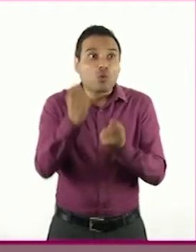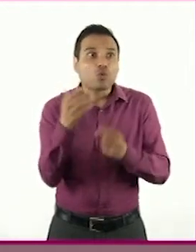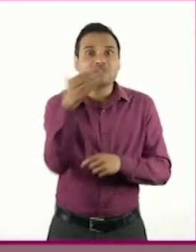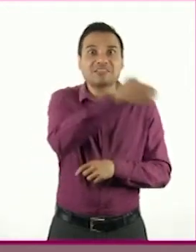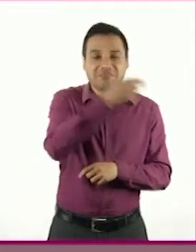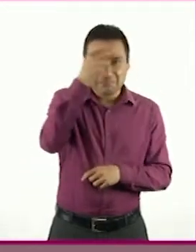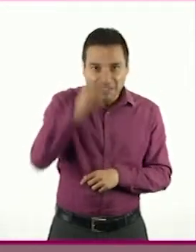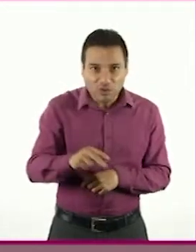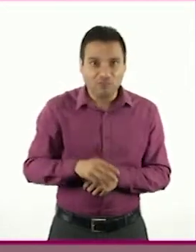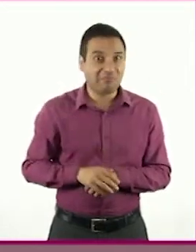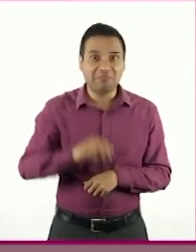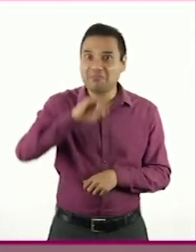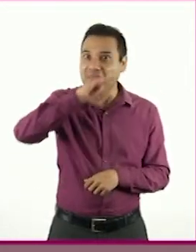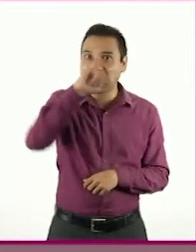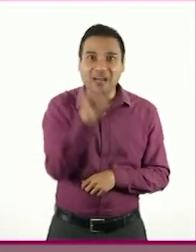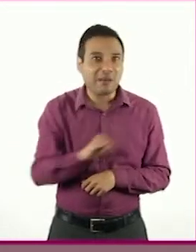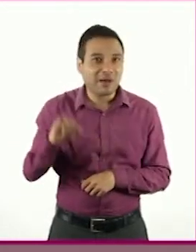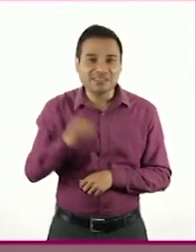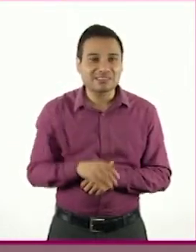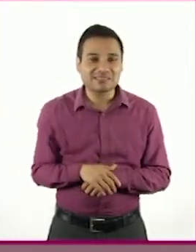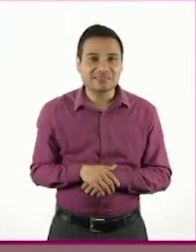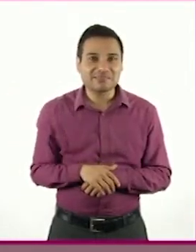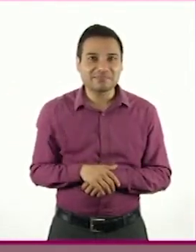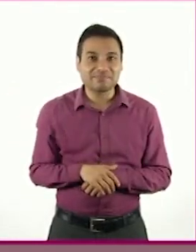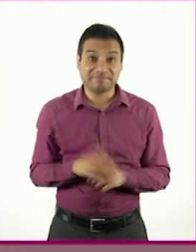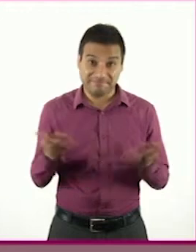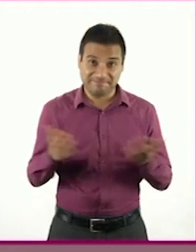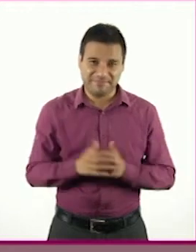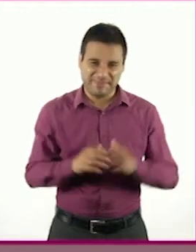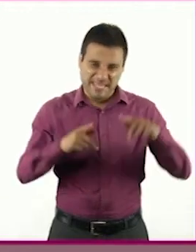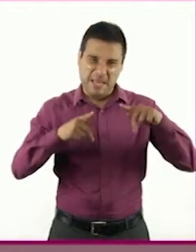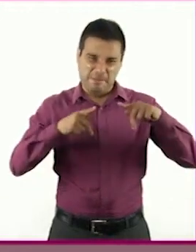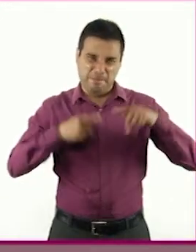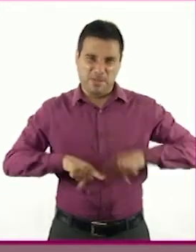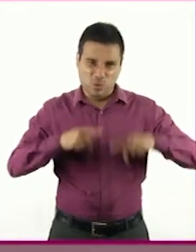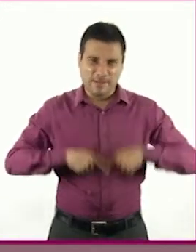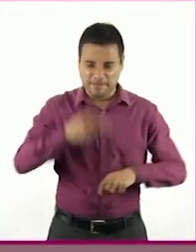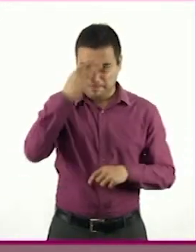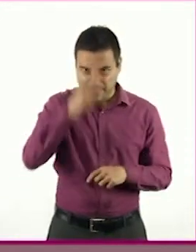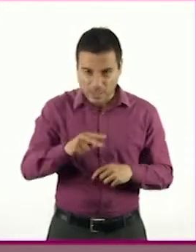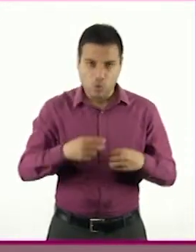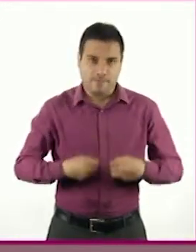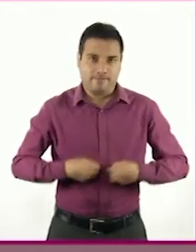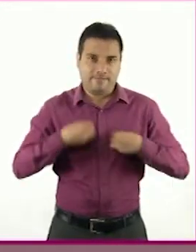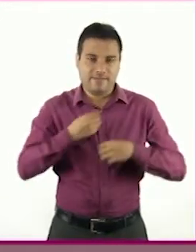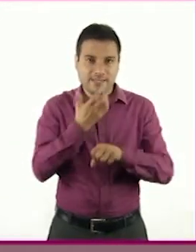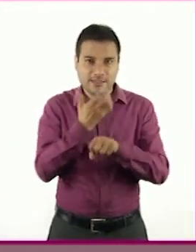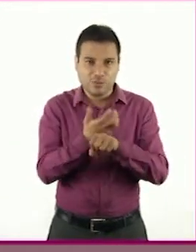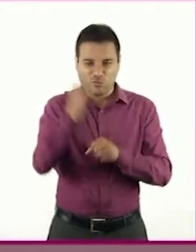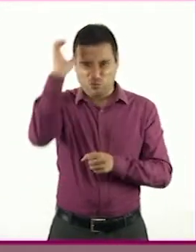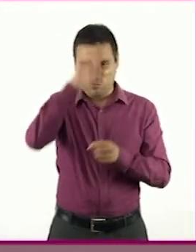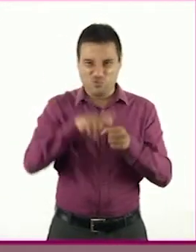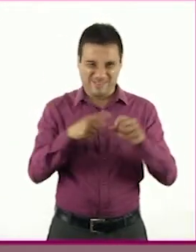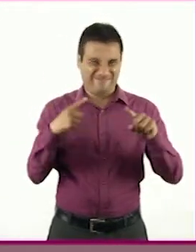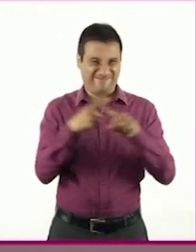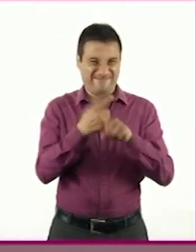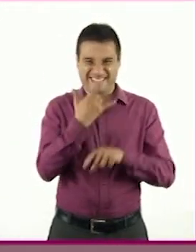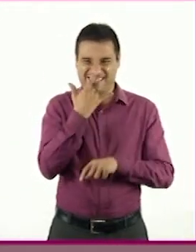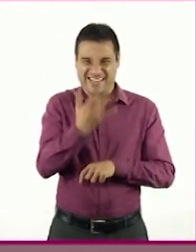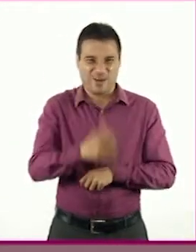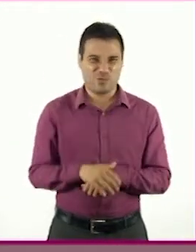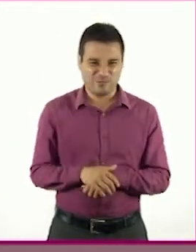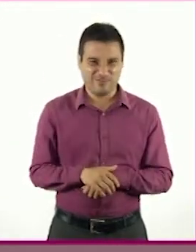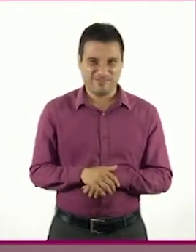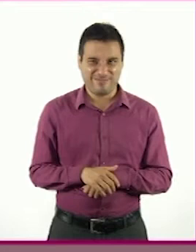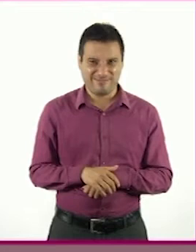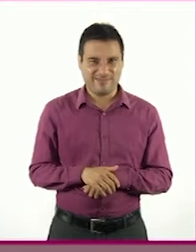México. La cultura de los mexicanos que viven en Estados Unidos parece contradictoria. Por un lado, recrean la